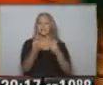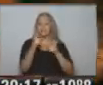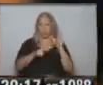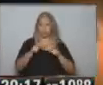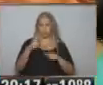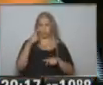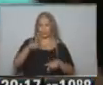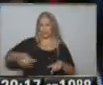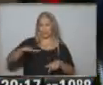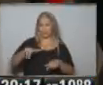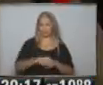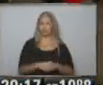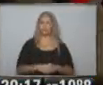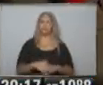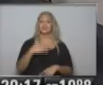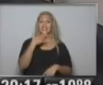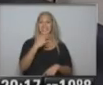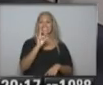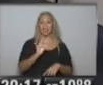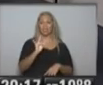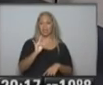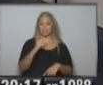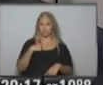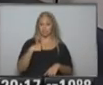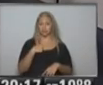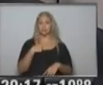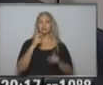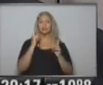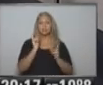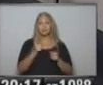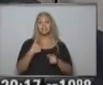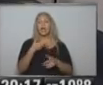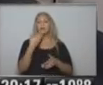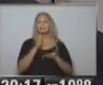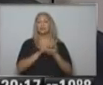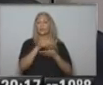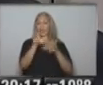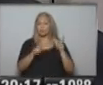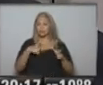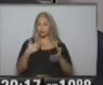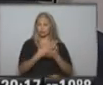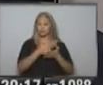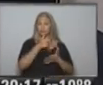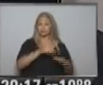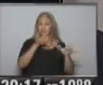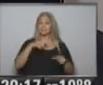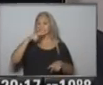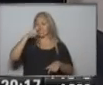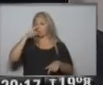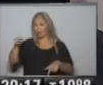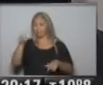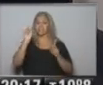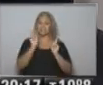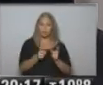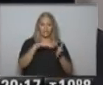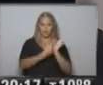Carlos. Ustedes. Gracias, Darío. Volvemos en minutos, justamente hablando de los afectados por el temporal, tanto en la ciudad de La Plata como en la capital